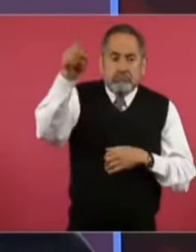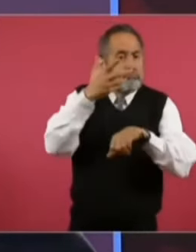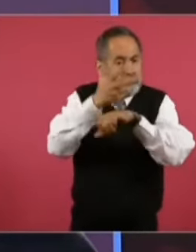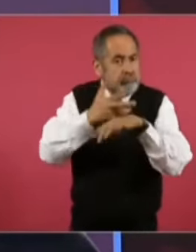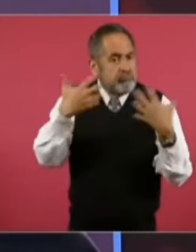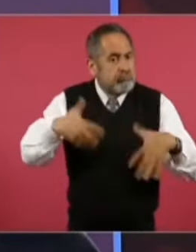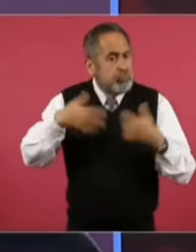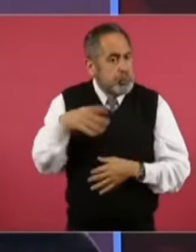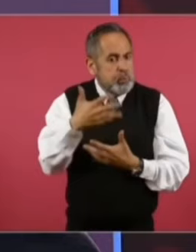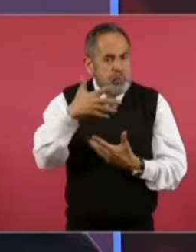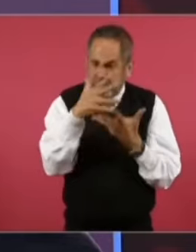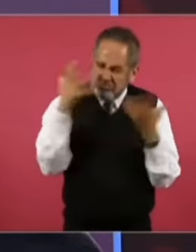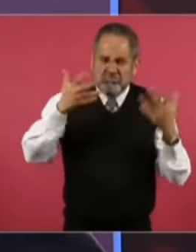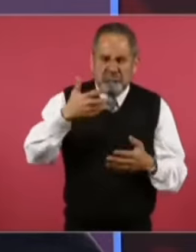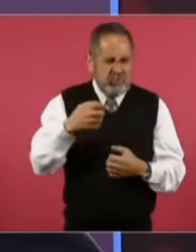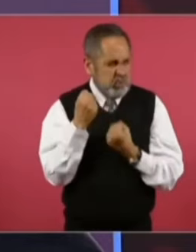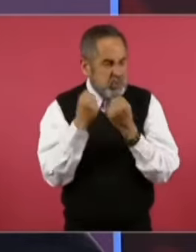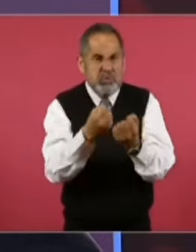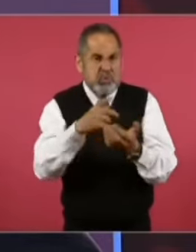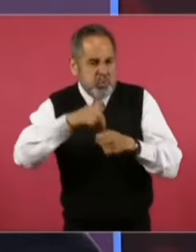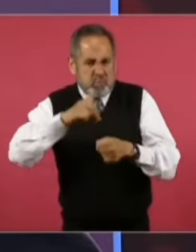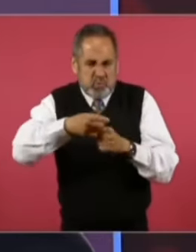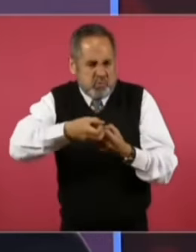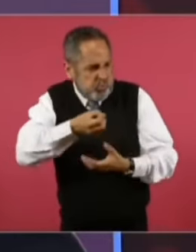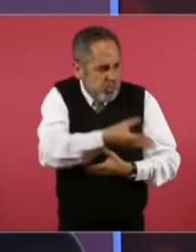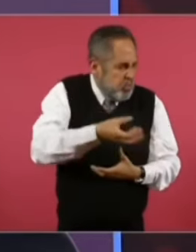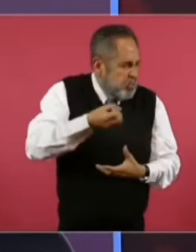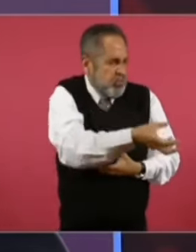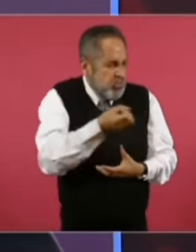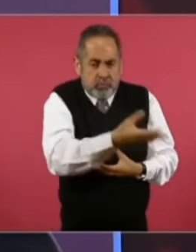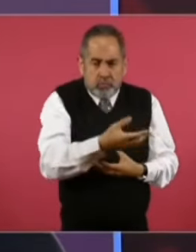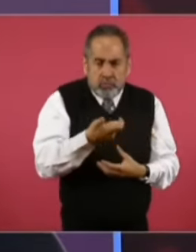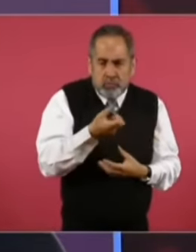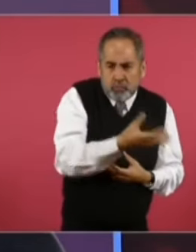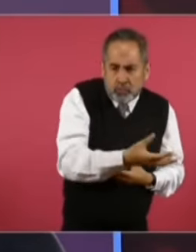importantes, grandes, poderosas, y de el